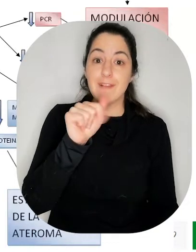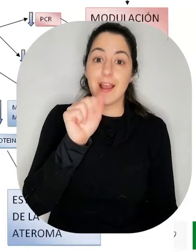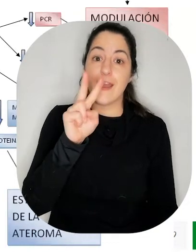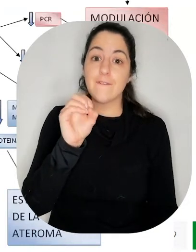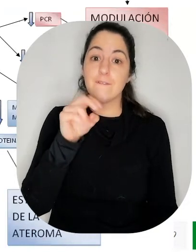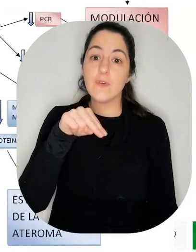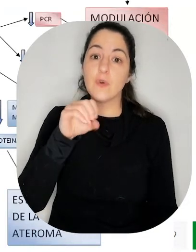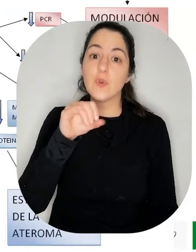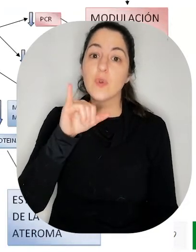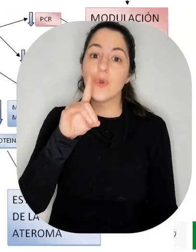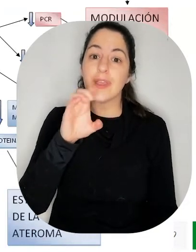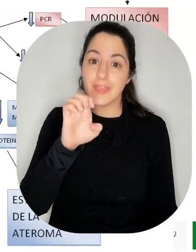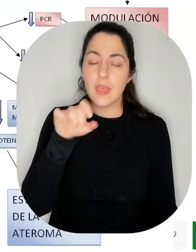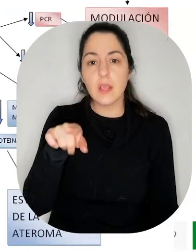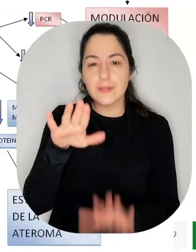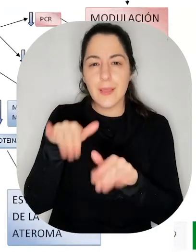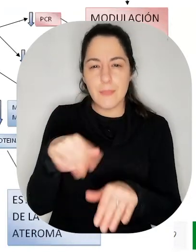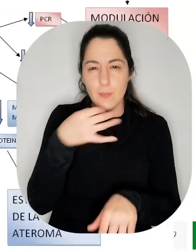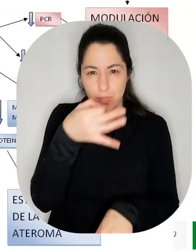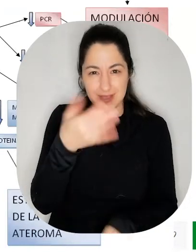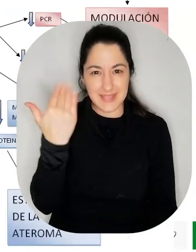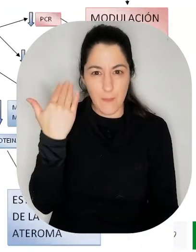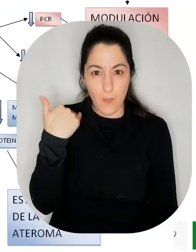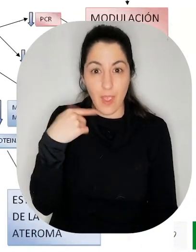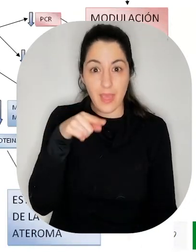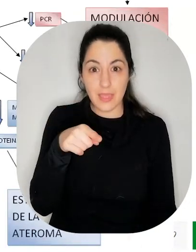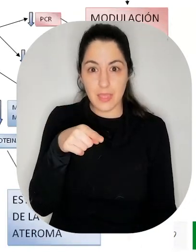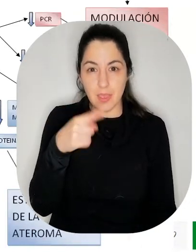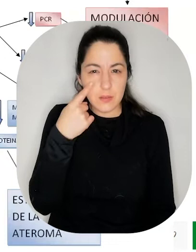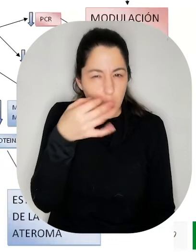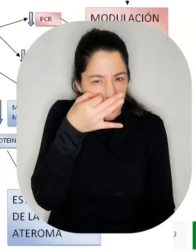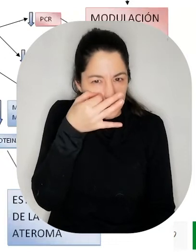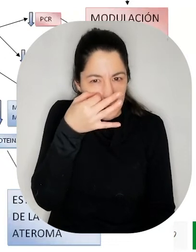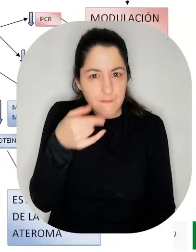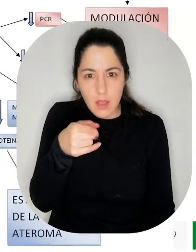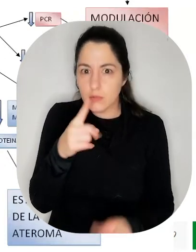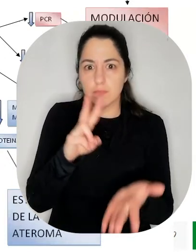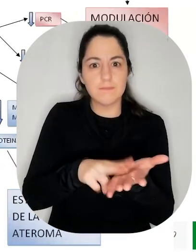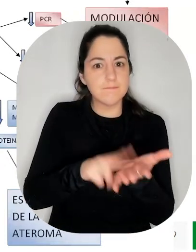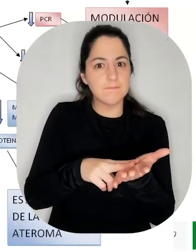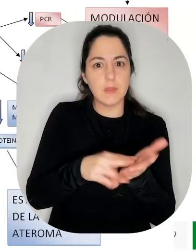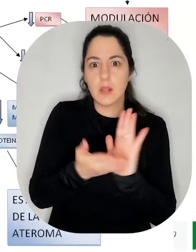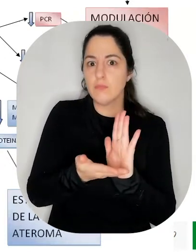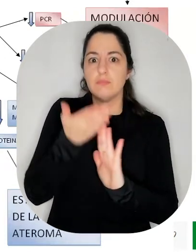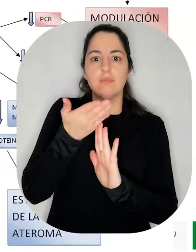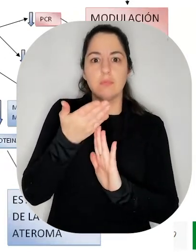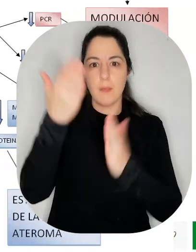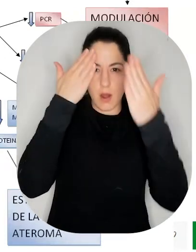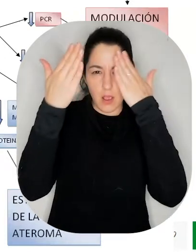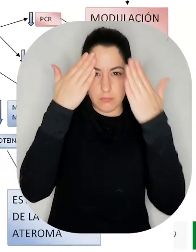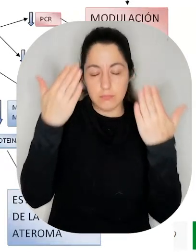Uno de esos flavonoides, por ejemplo, el resveratrol que mencionábamos antes, que se está observando su